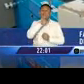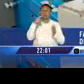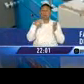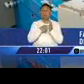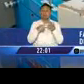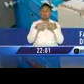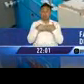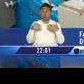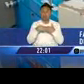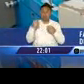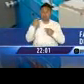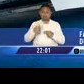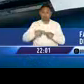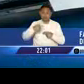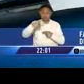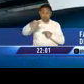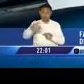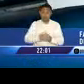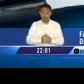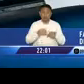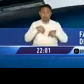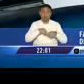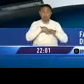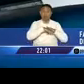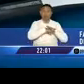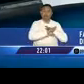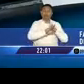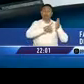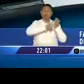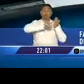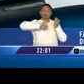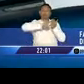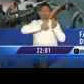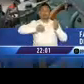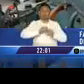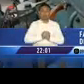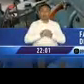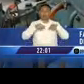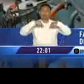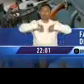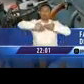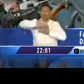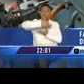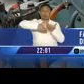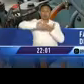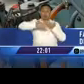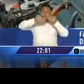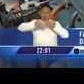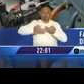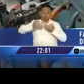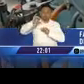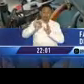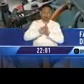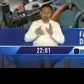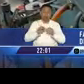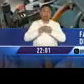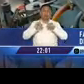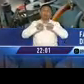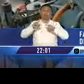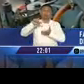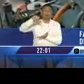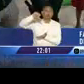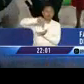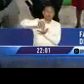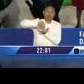dinero falso que aparentemente lo introducían en el sistema financiero, así como en el comercio formal e informal en varias ciudades del